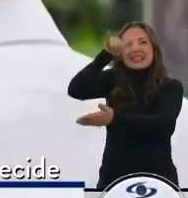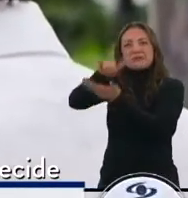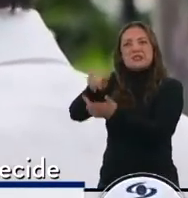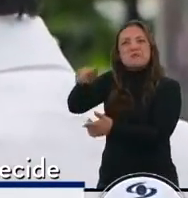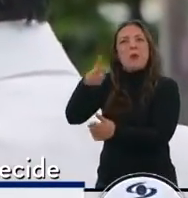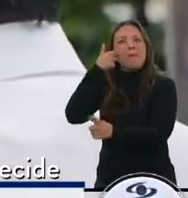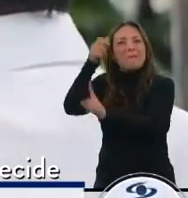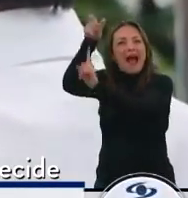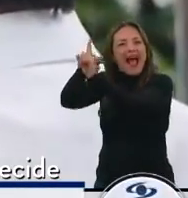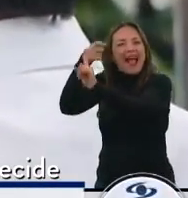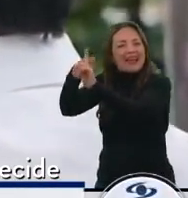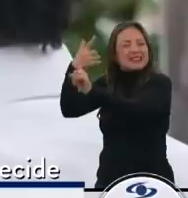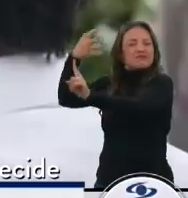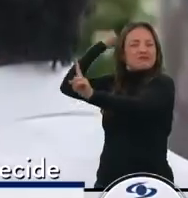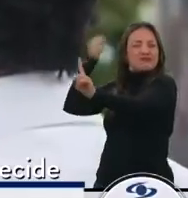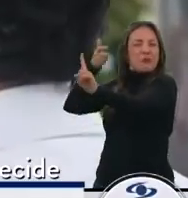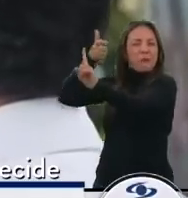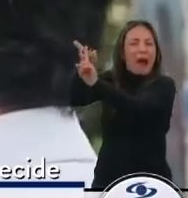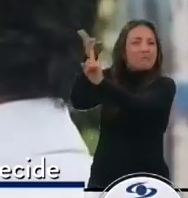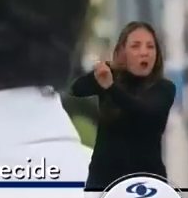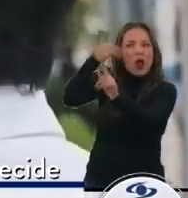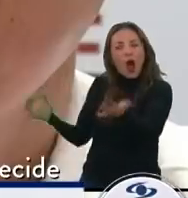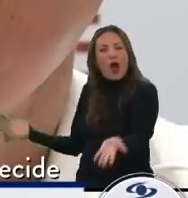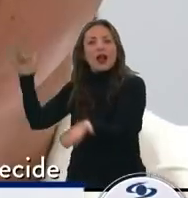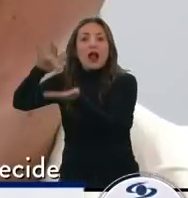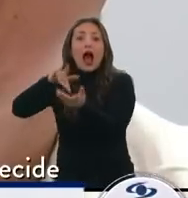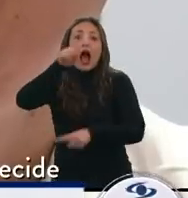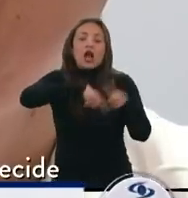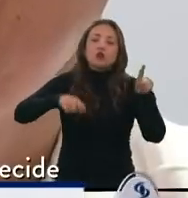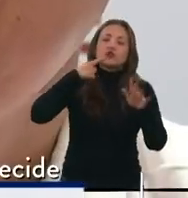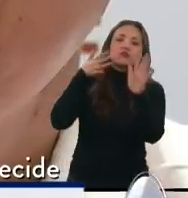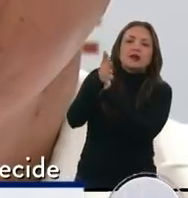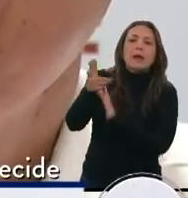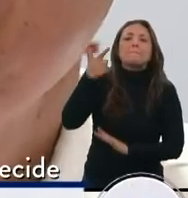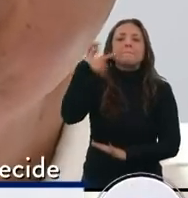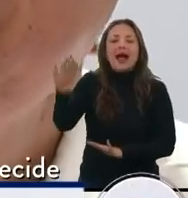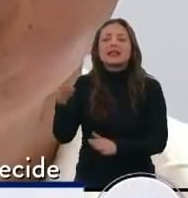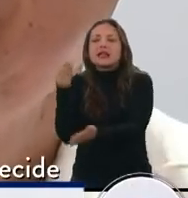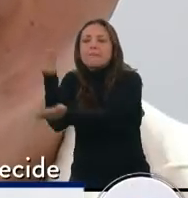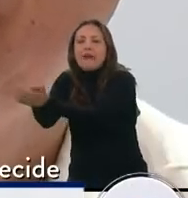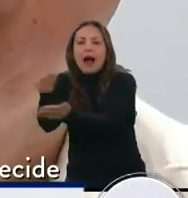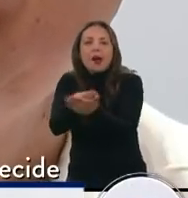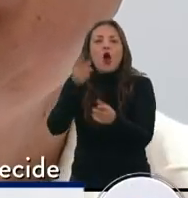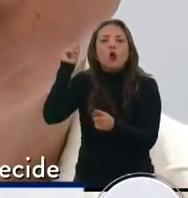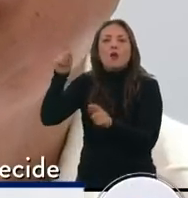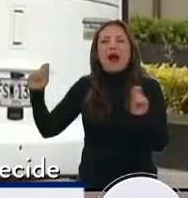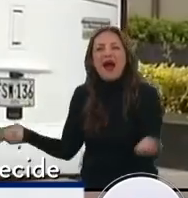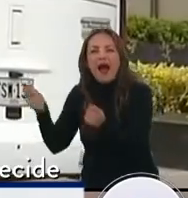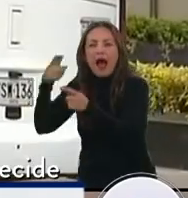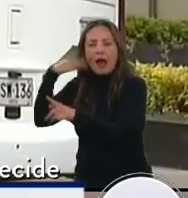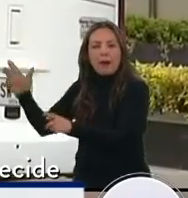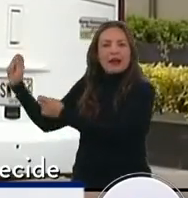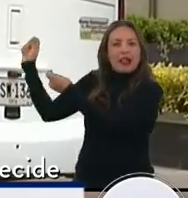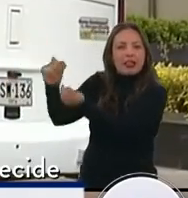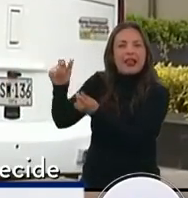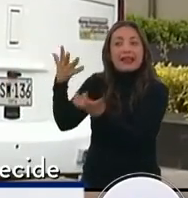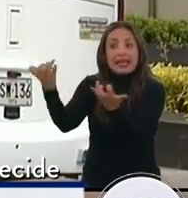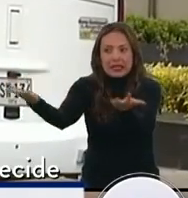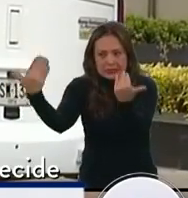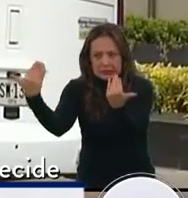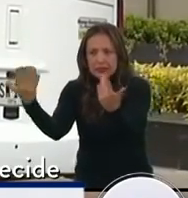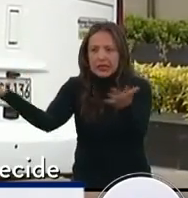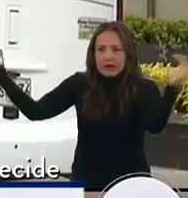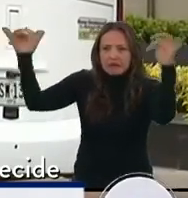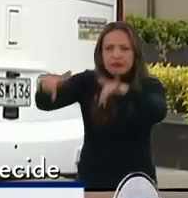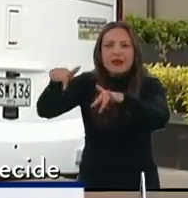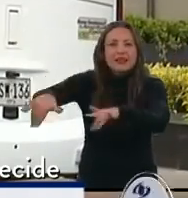padre. En medio de la convocatoria surgieron versiones de supuestos pagos por parte de su campaña para las personas que asistieran al acto el día de